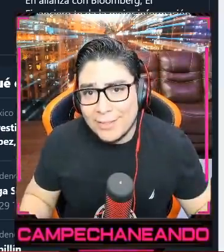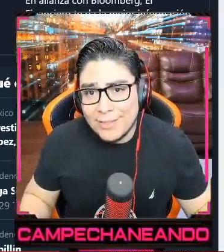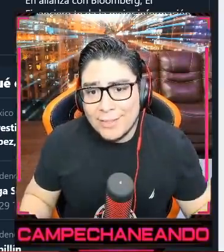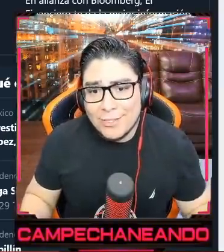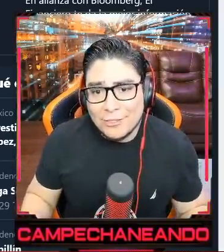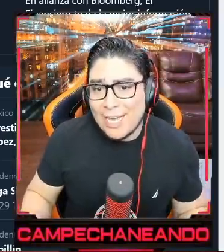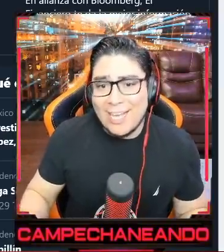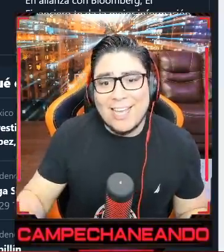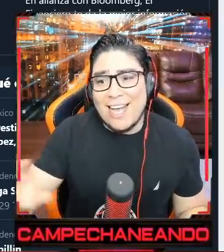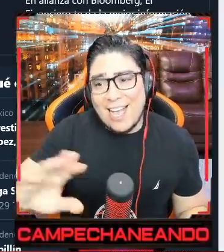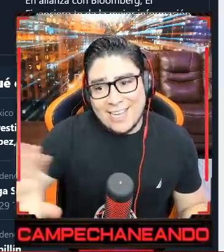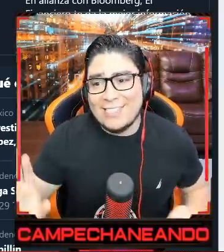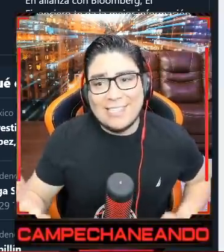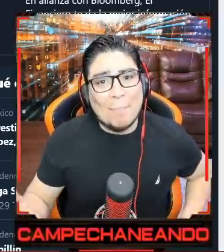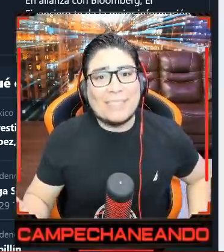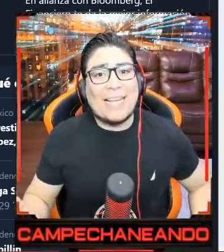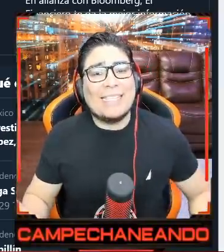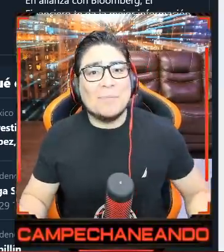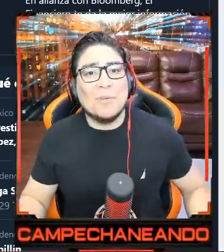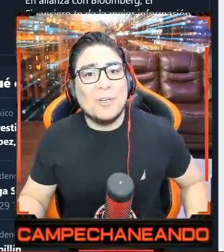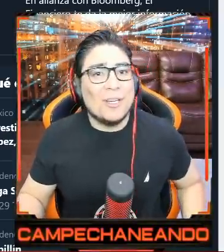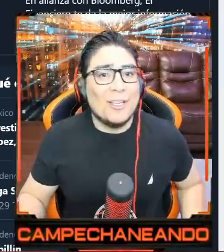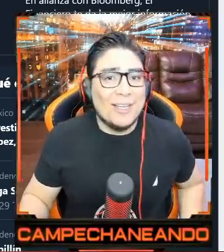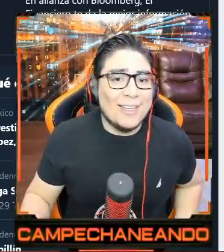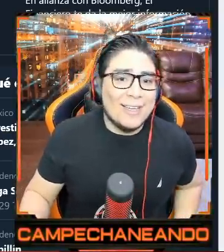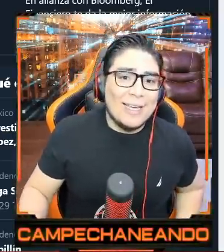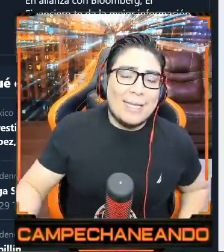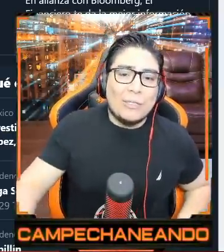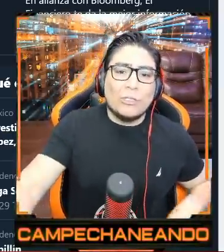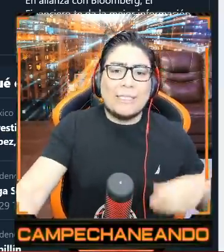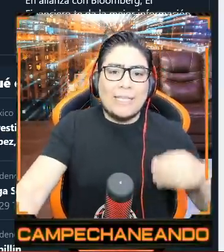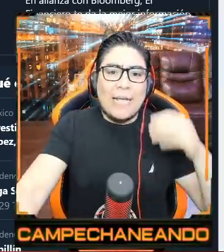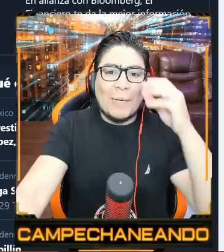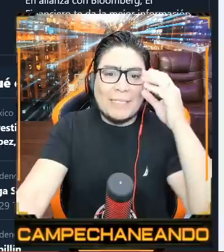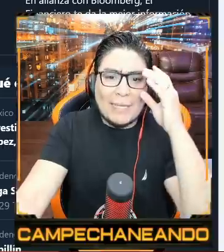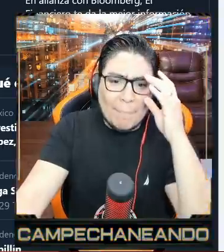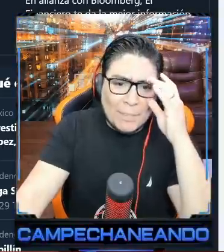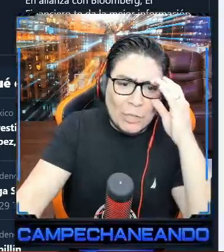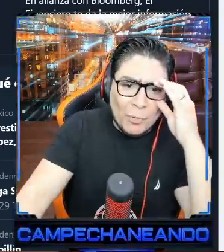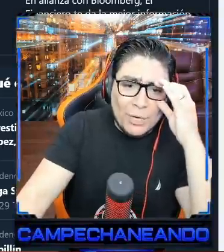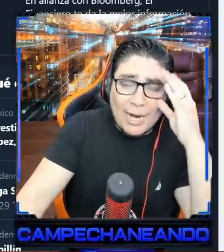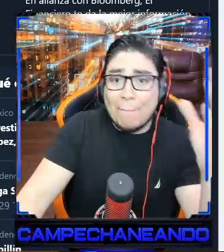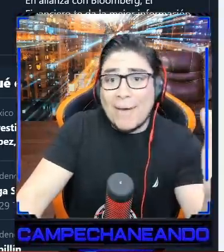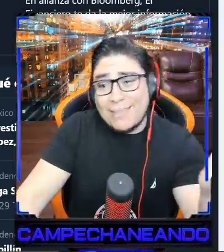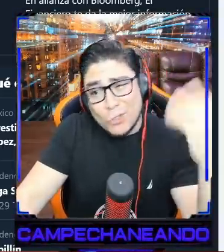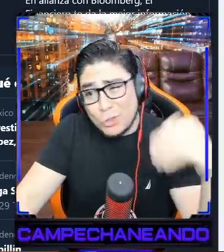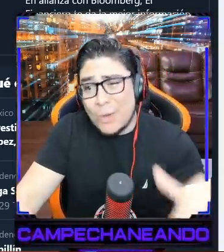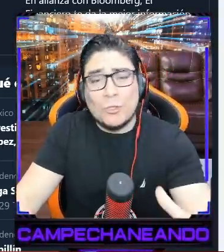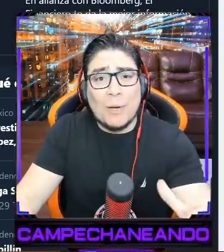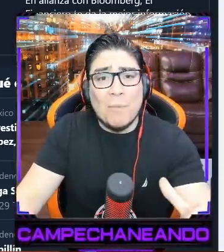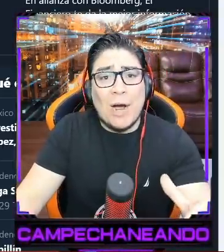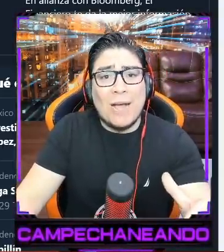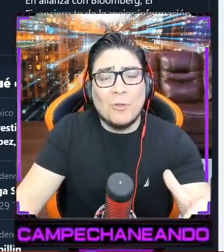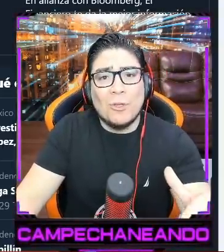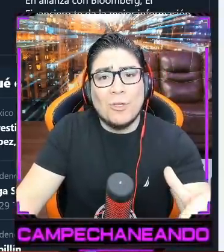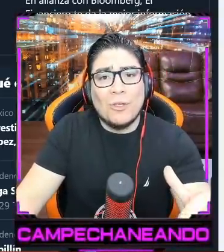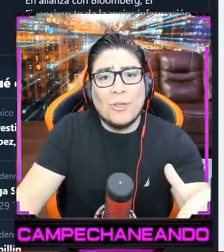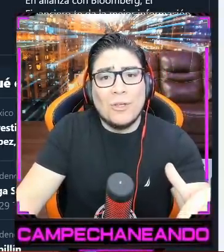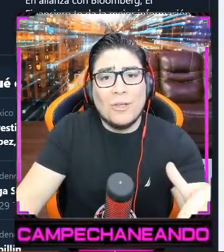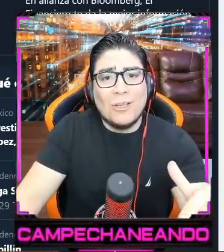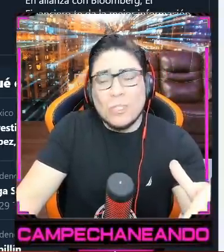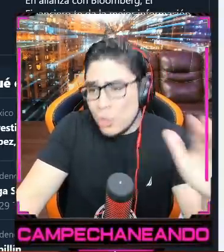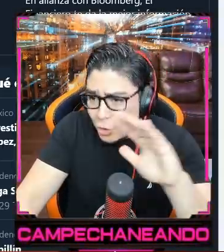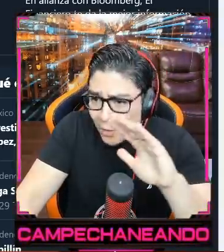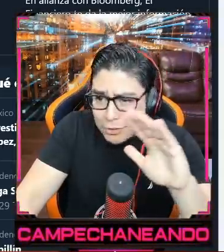sureste o sea aquí si está pasadísimo entonces el presidente empezó a apoyar a parte de no llueve sobre mojado